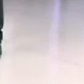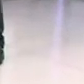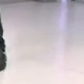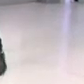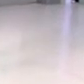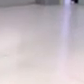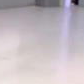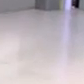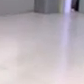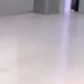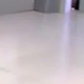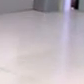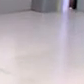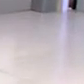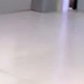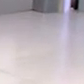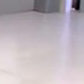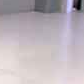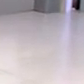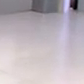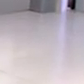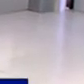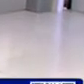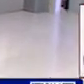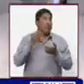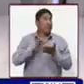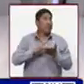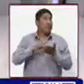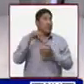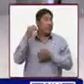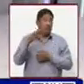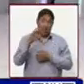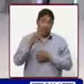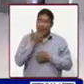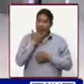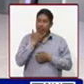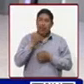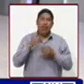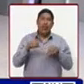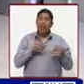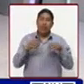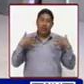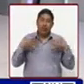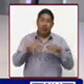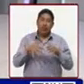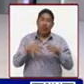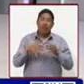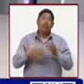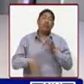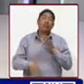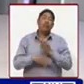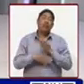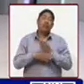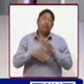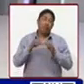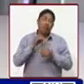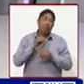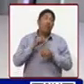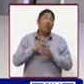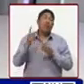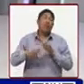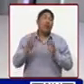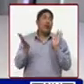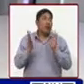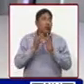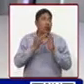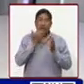y agresiones entre hinchas, inclusive con periodistas involucrados, se desarrolla el Consejo de la División Profesional. Imágenes en directo